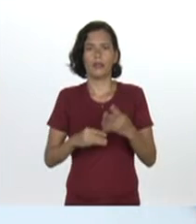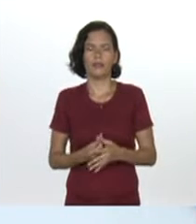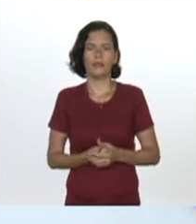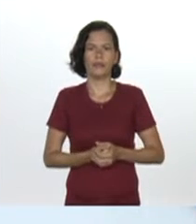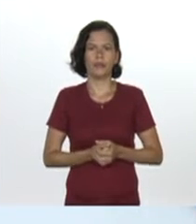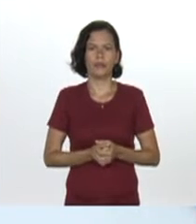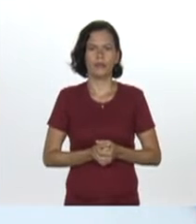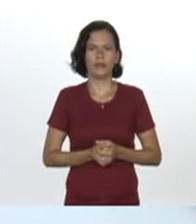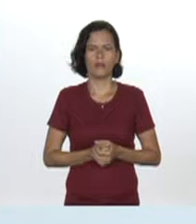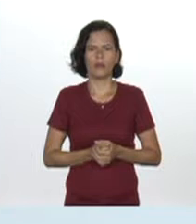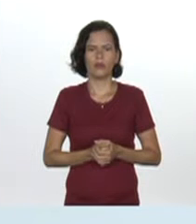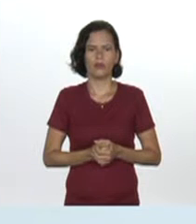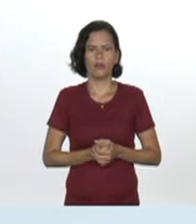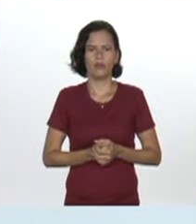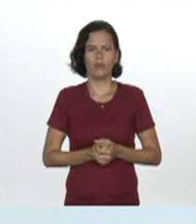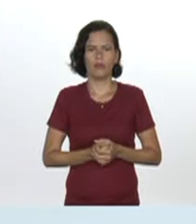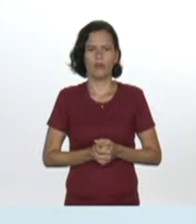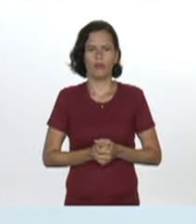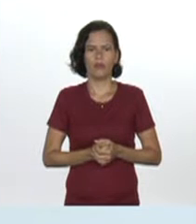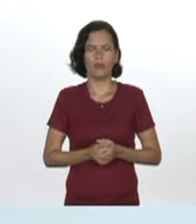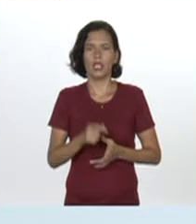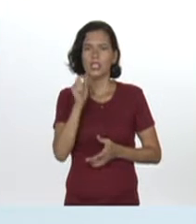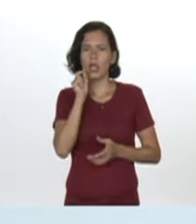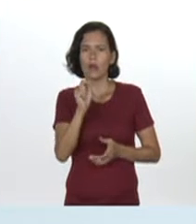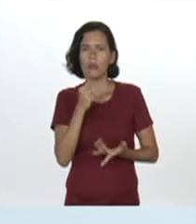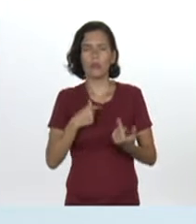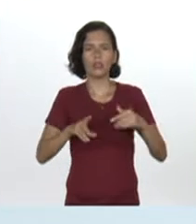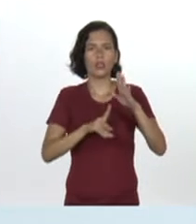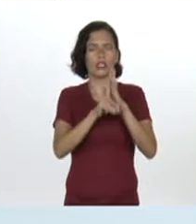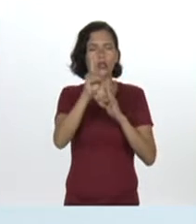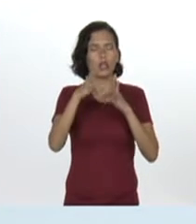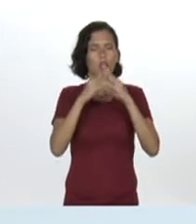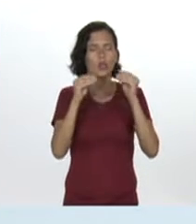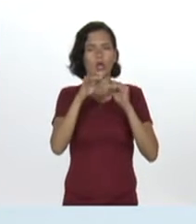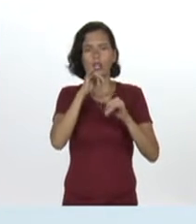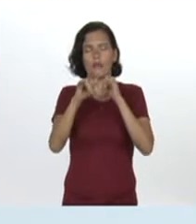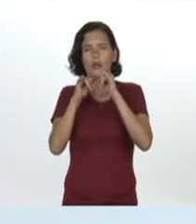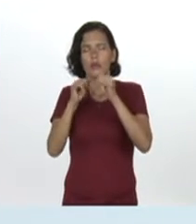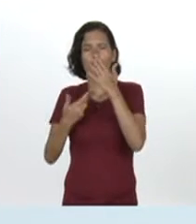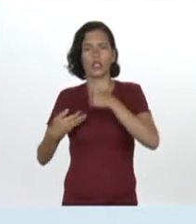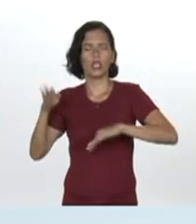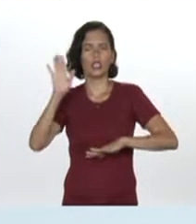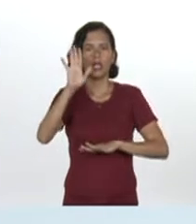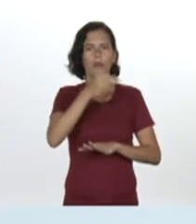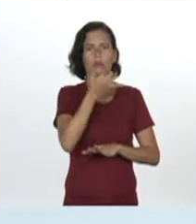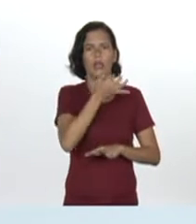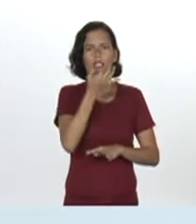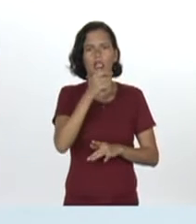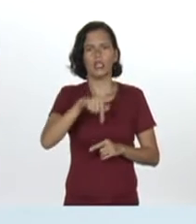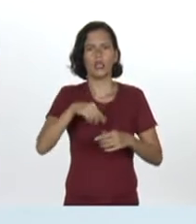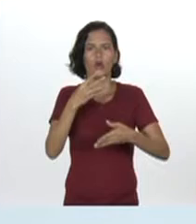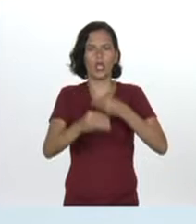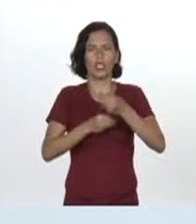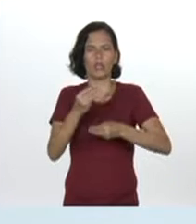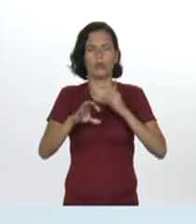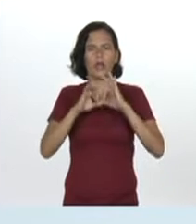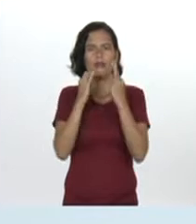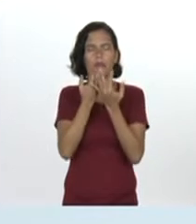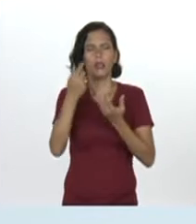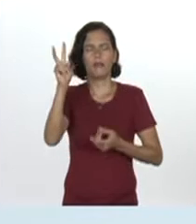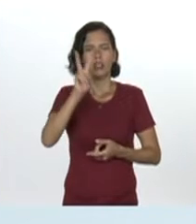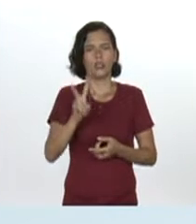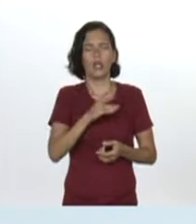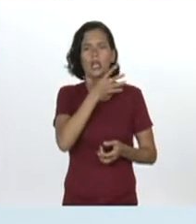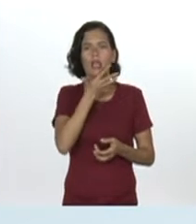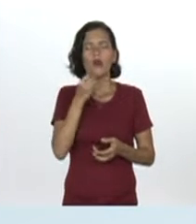César, ¿qué más tenemos? Bueno, Minangeli, ha llegado el momento de desarrollar todo el contenido que traemos para la tarde de hoy, dedicado a la familia venezolana y a